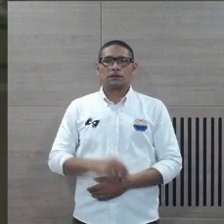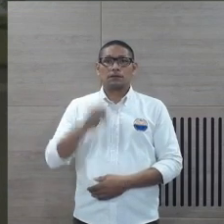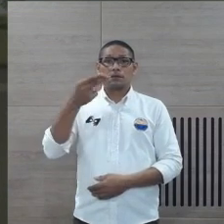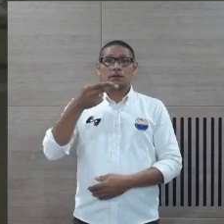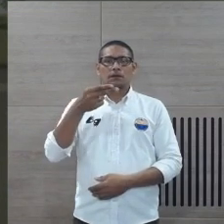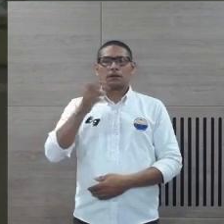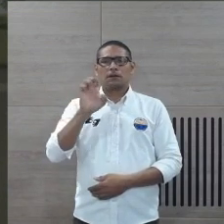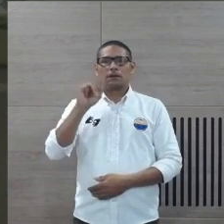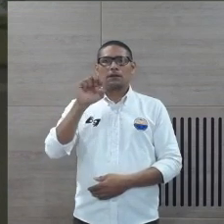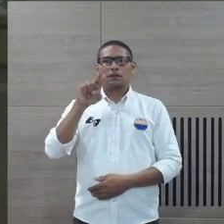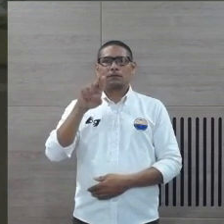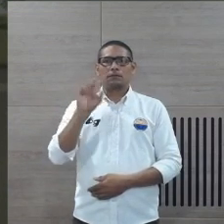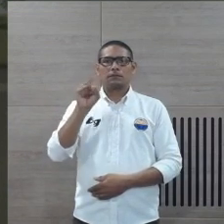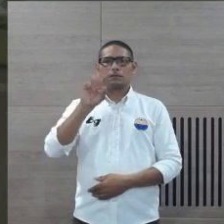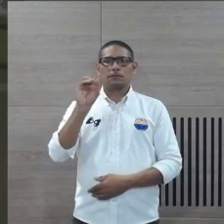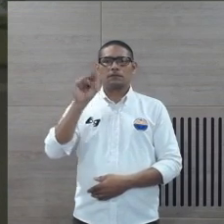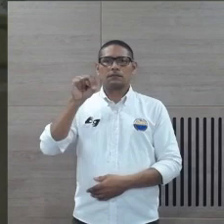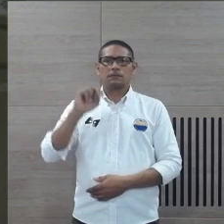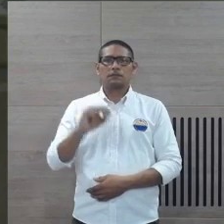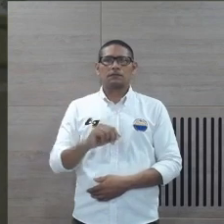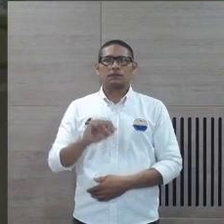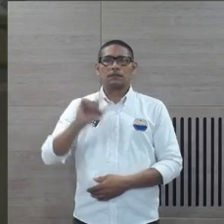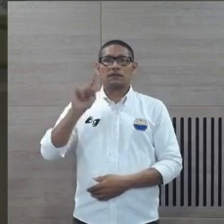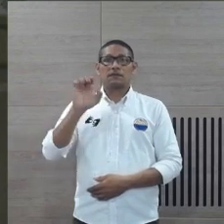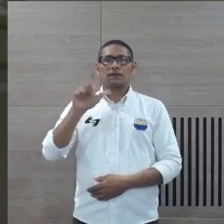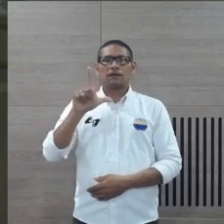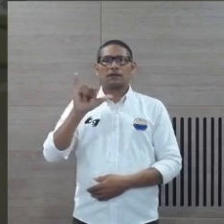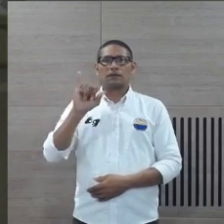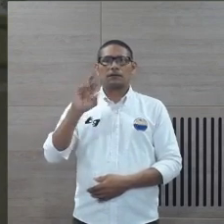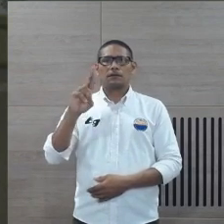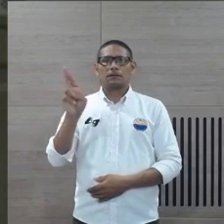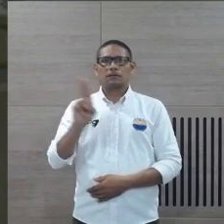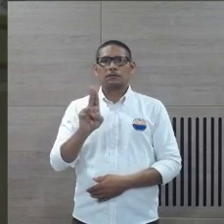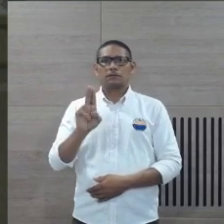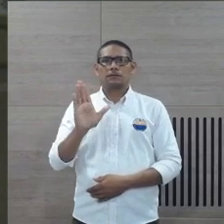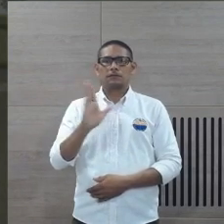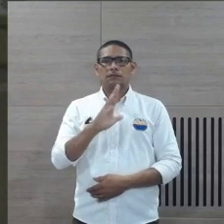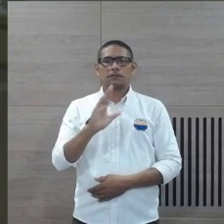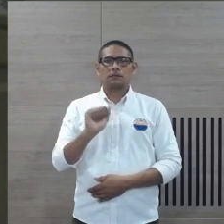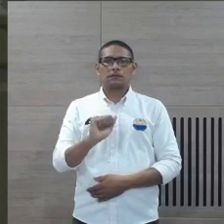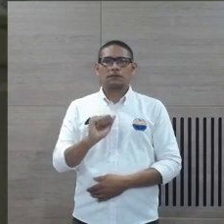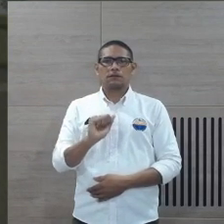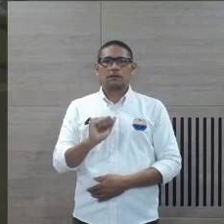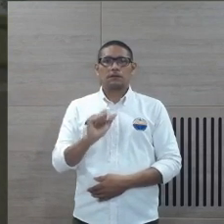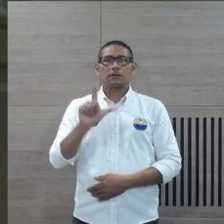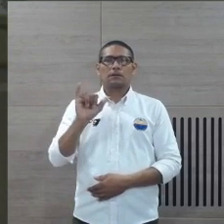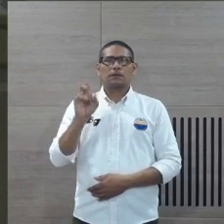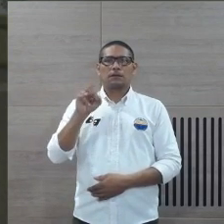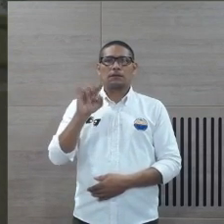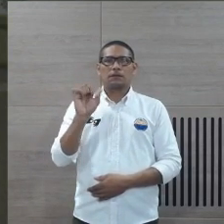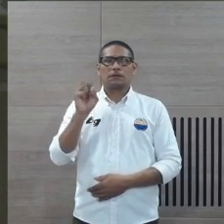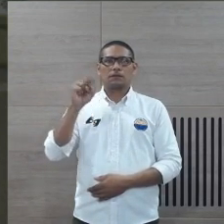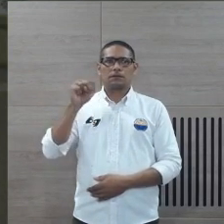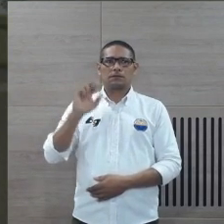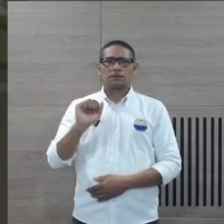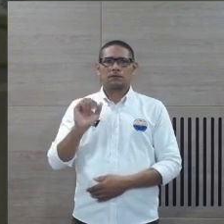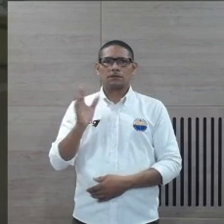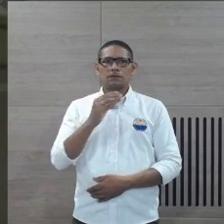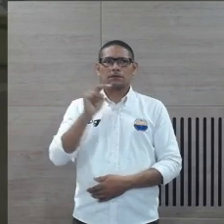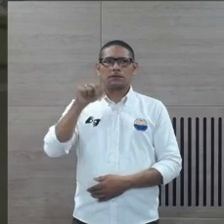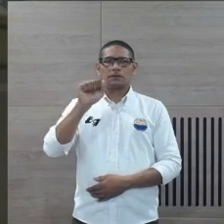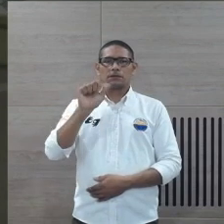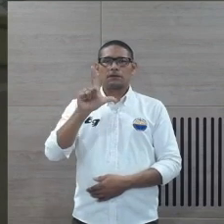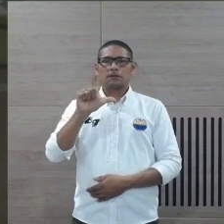Cafarsusa Terán. Cristian Fabián Abaunza Suárez. Natalia Mercedes Molina Guerrero. Hugo Armando Llanos